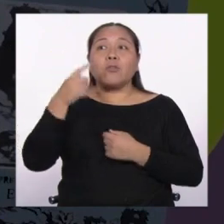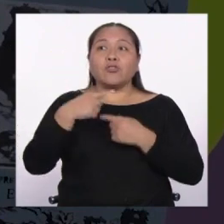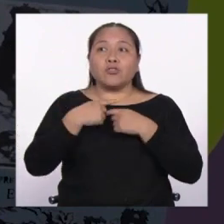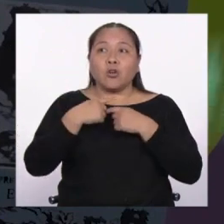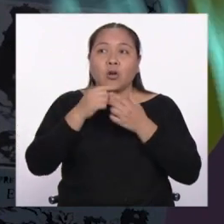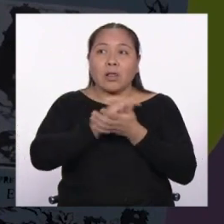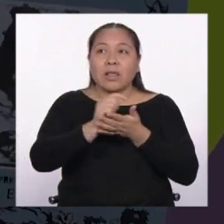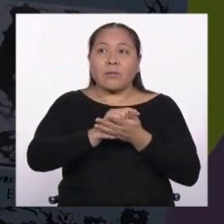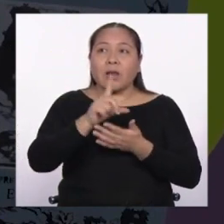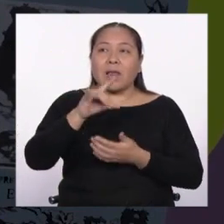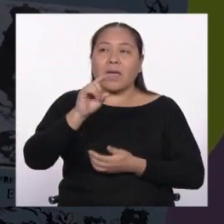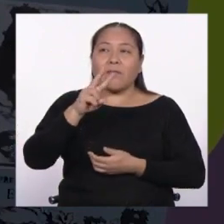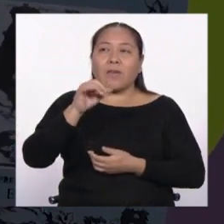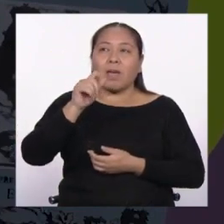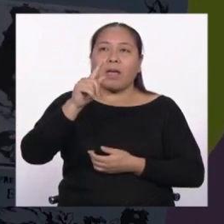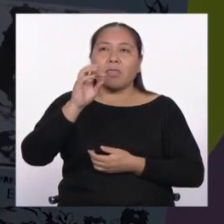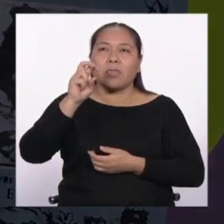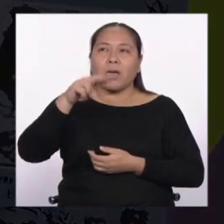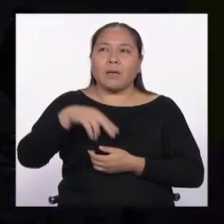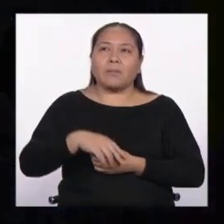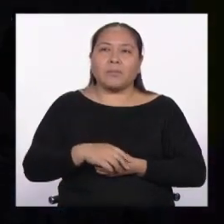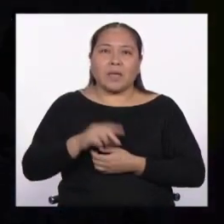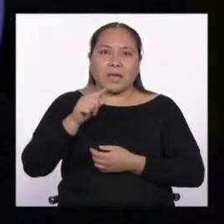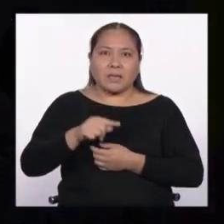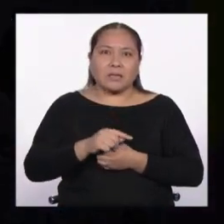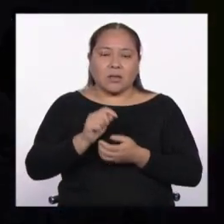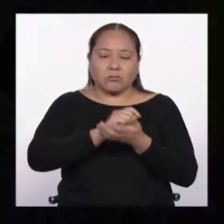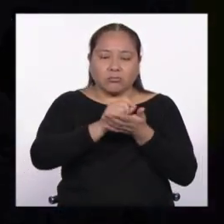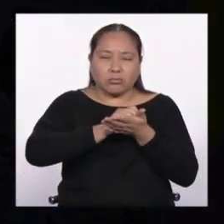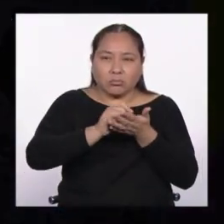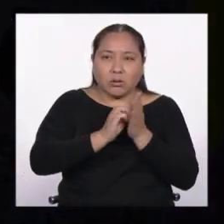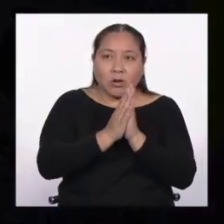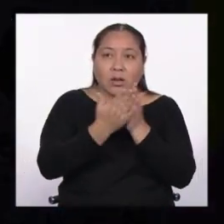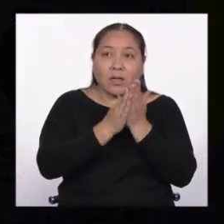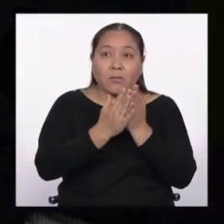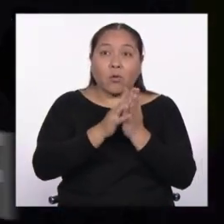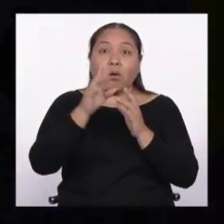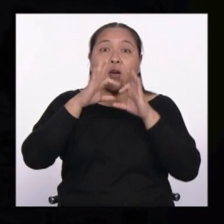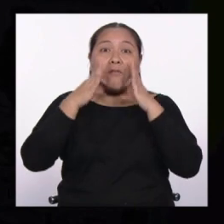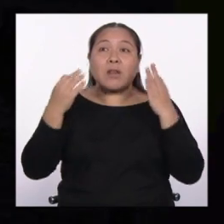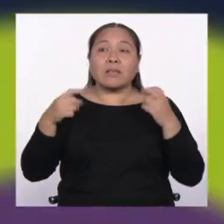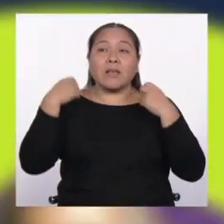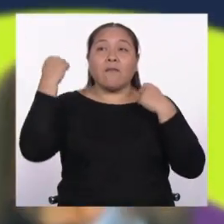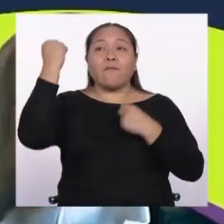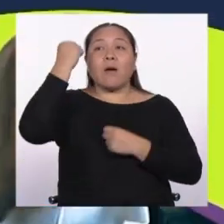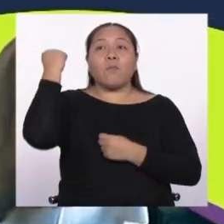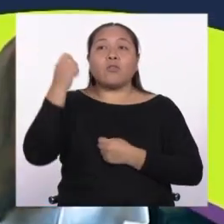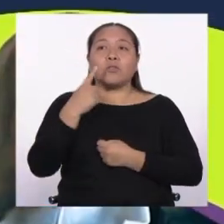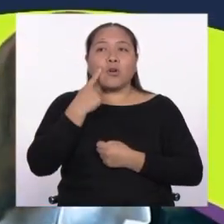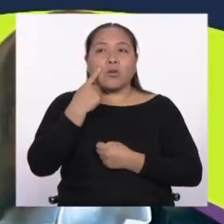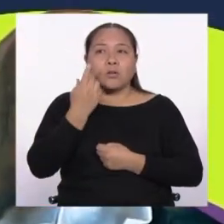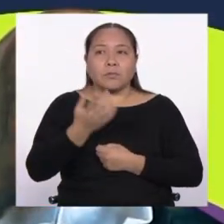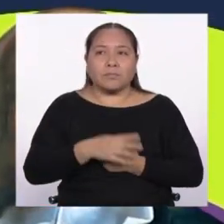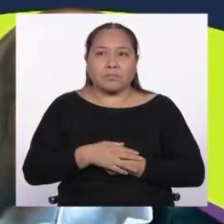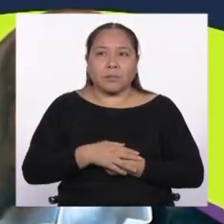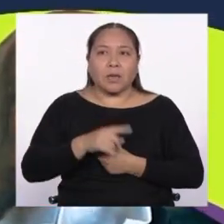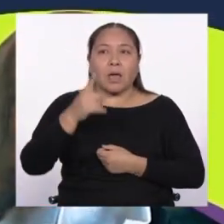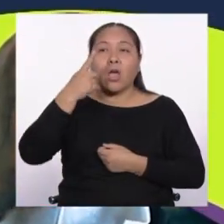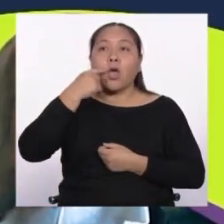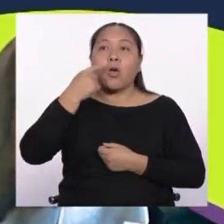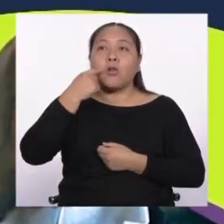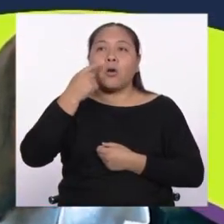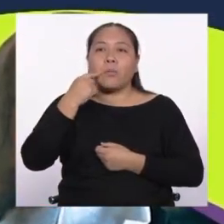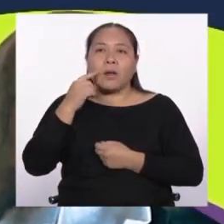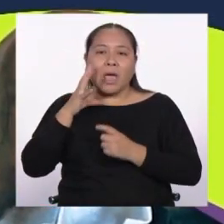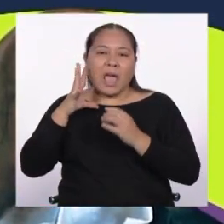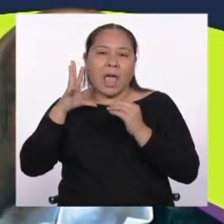se entiende como una justificación del Estado absoluto. Una frase suya muy famosa es: el hombre es el lobo